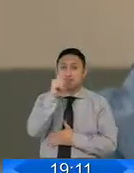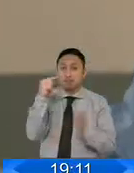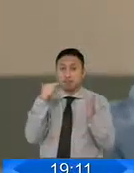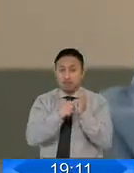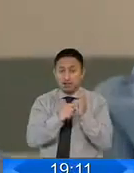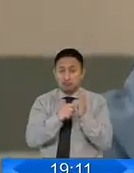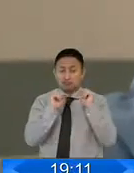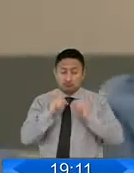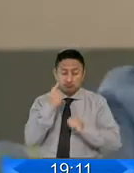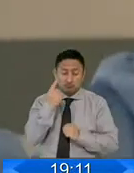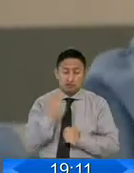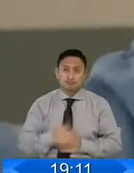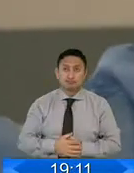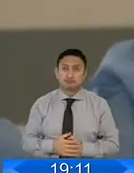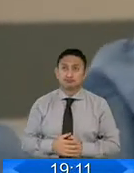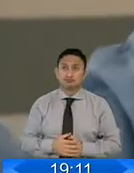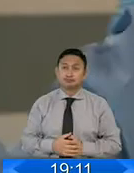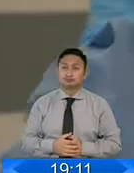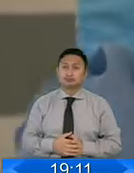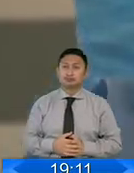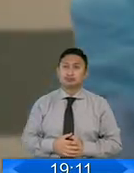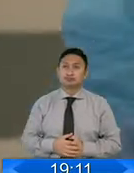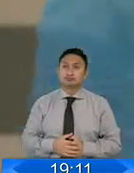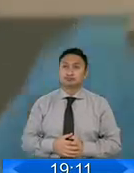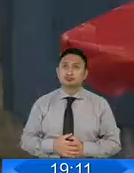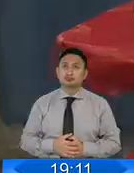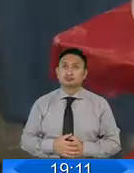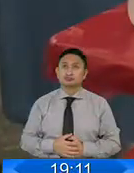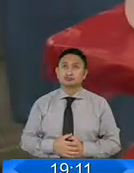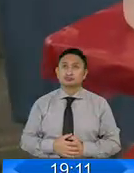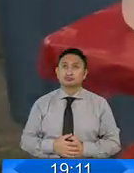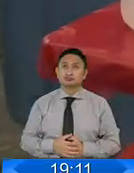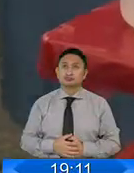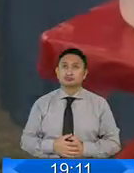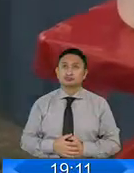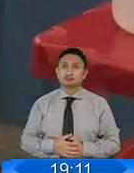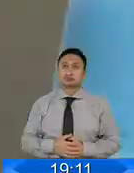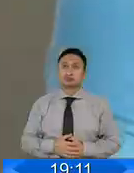adquiridas por el municipio de Quito. Informó Priscila Cadena.